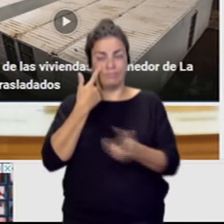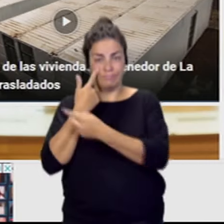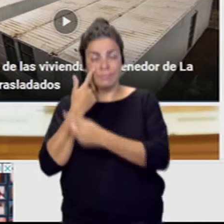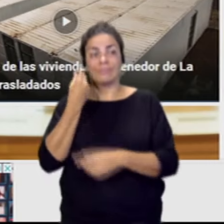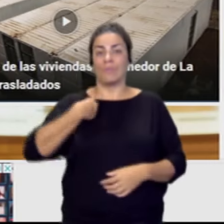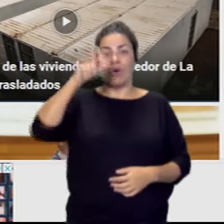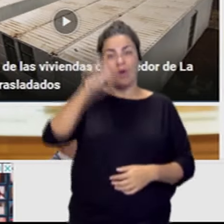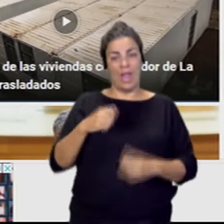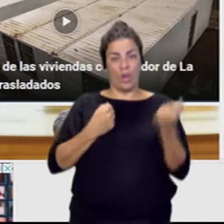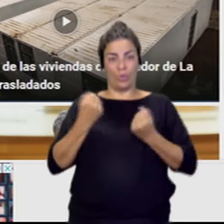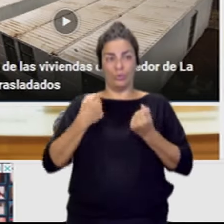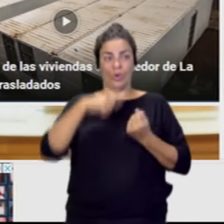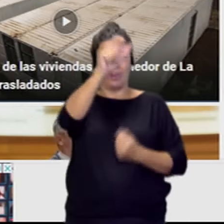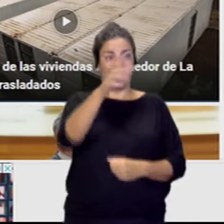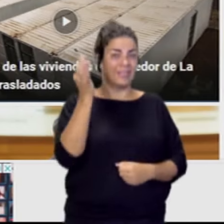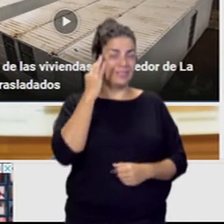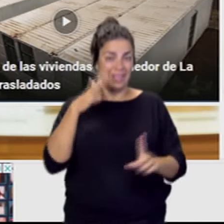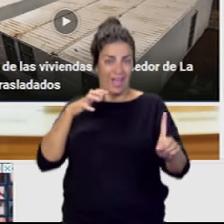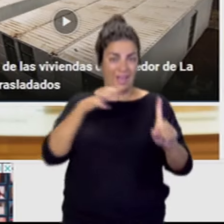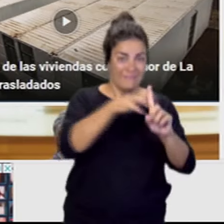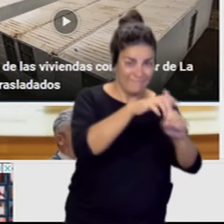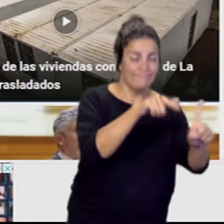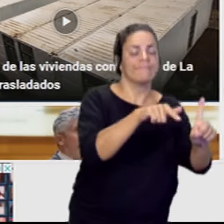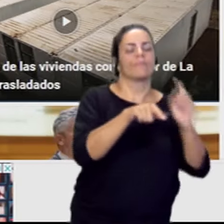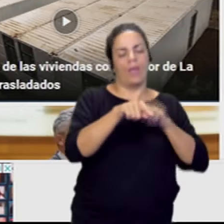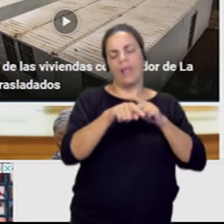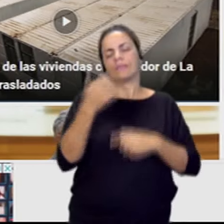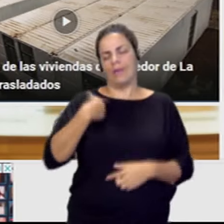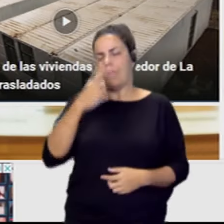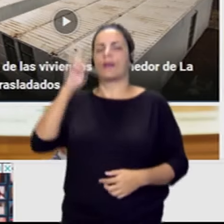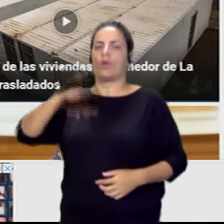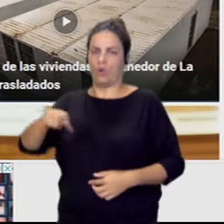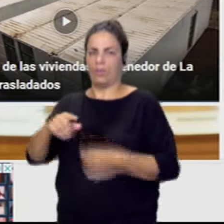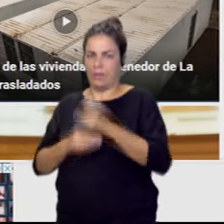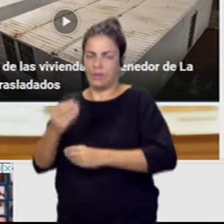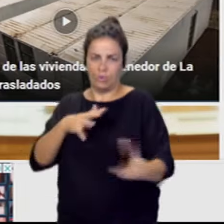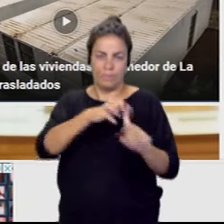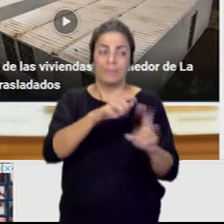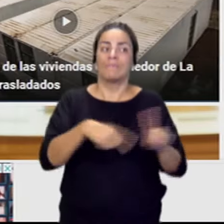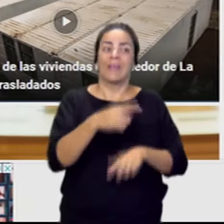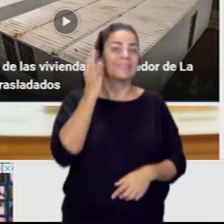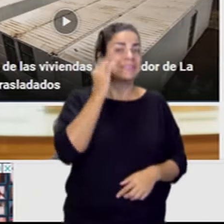que atropelló en La Laguna a una joven que permanece en estado crítico.